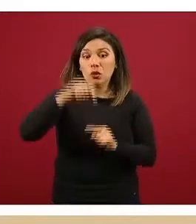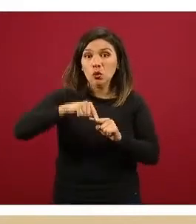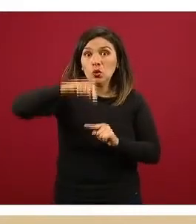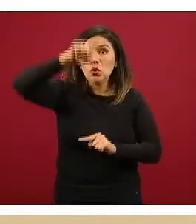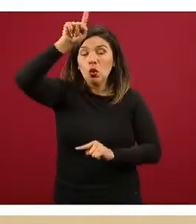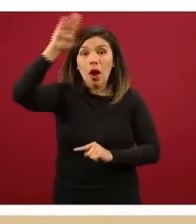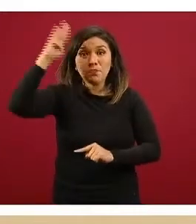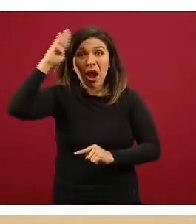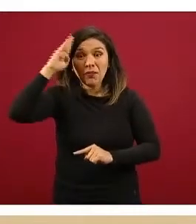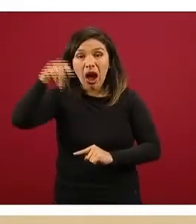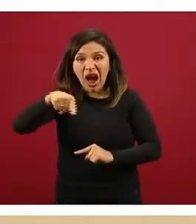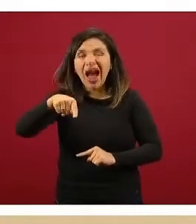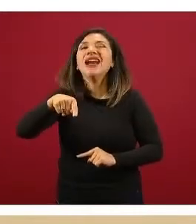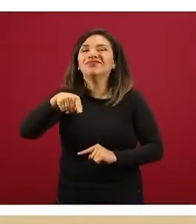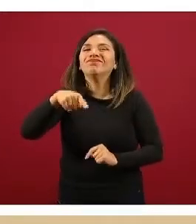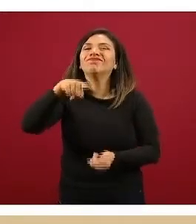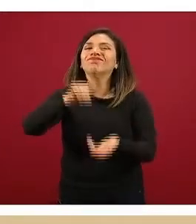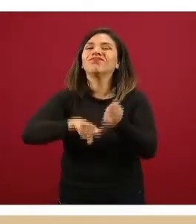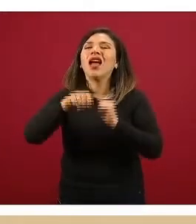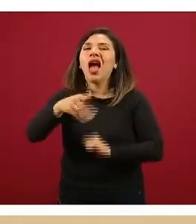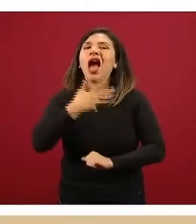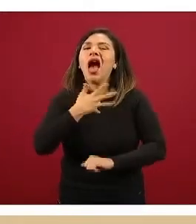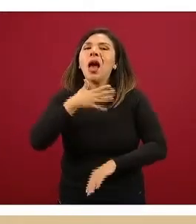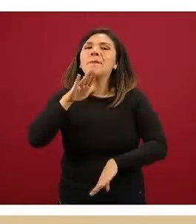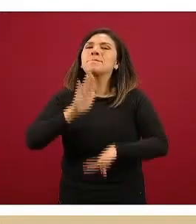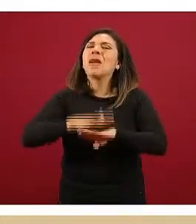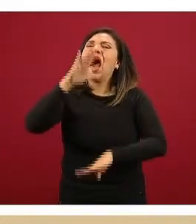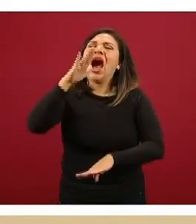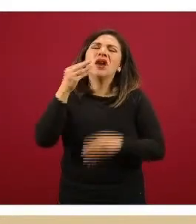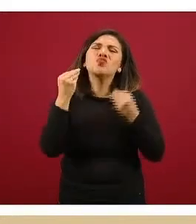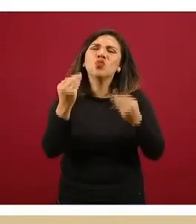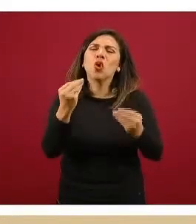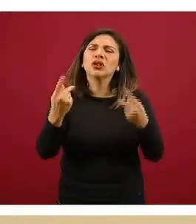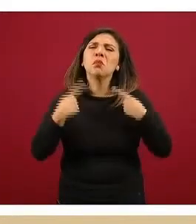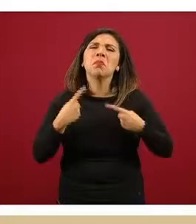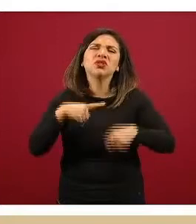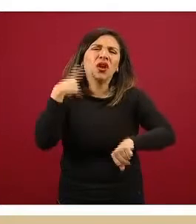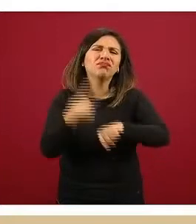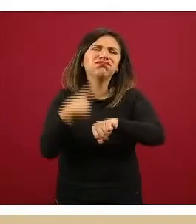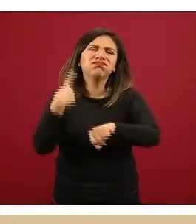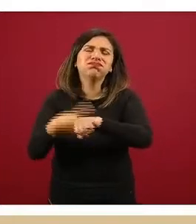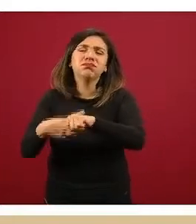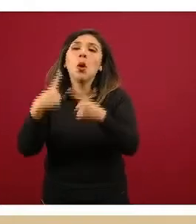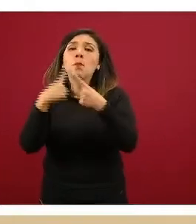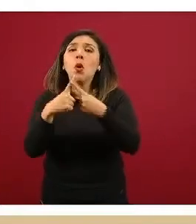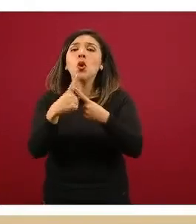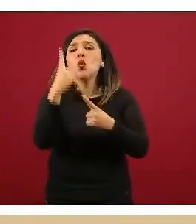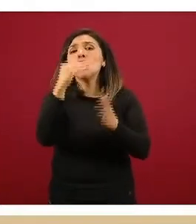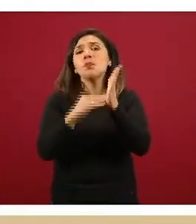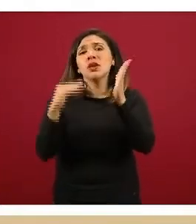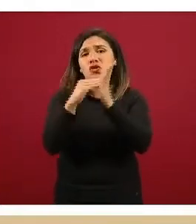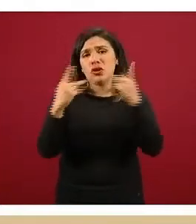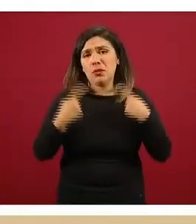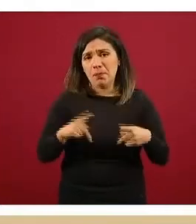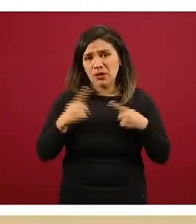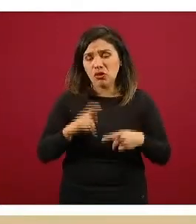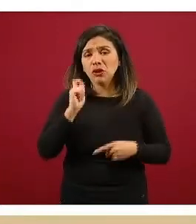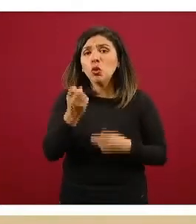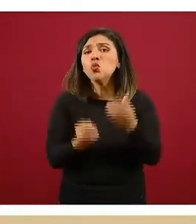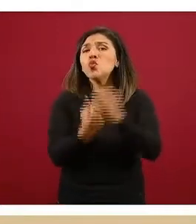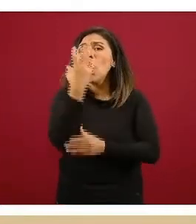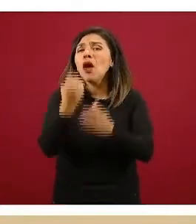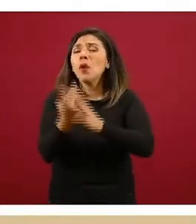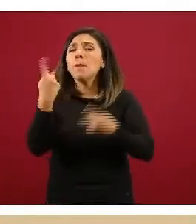líneas, quiere decir que hay mayor número de casos por millón de habitantes, casos